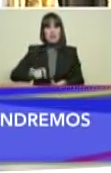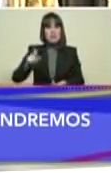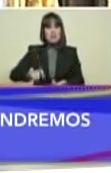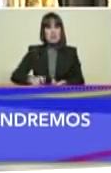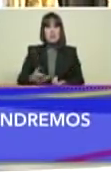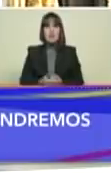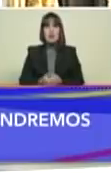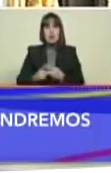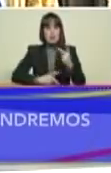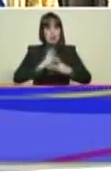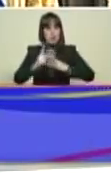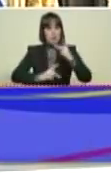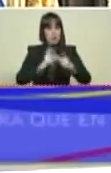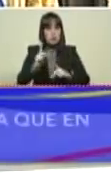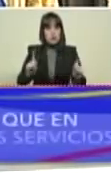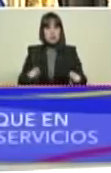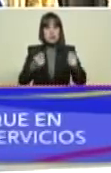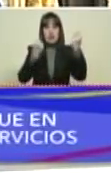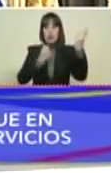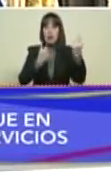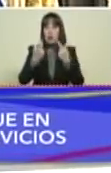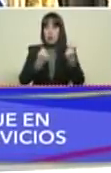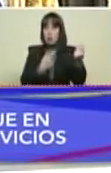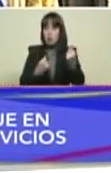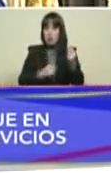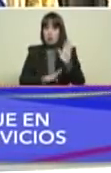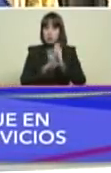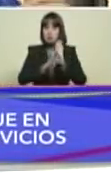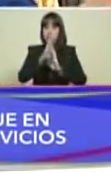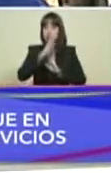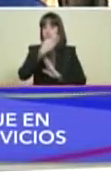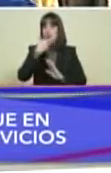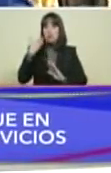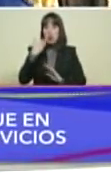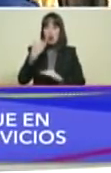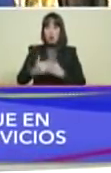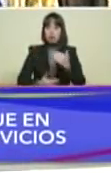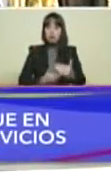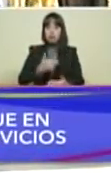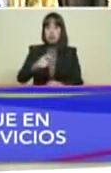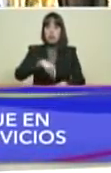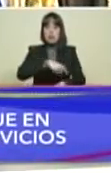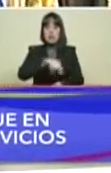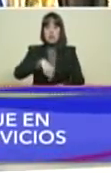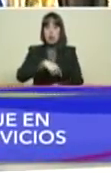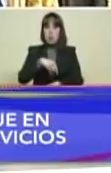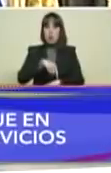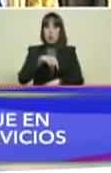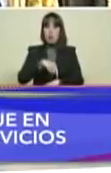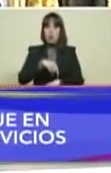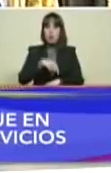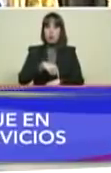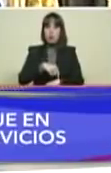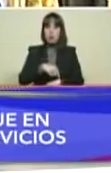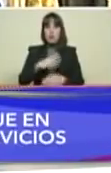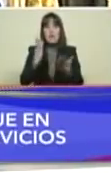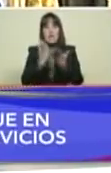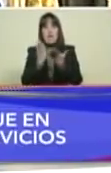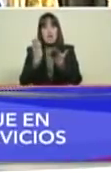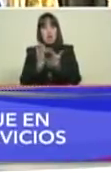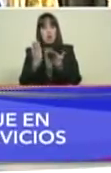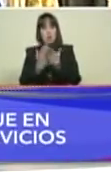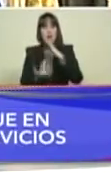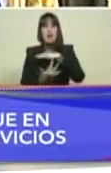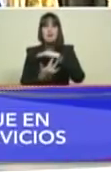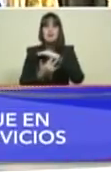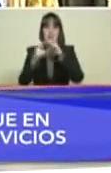proceso del programa de recuperación económica, crecimiento y prosperidad de mediano y largo plazo. Las escuelas técnicas